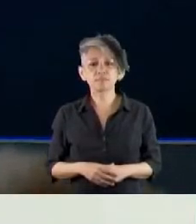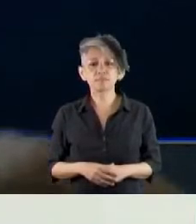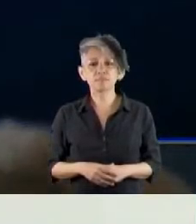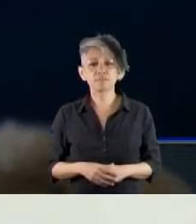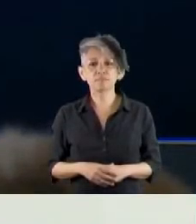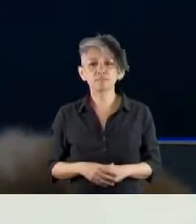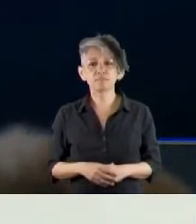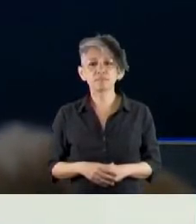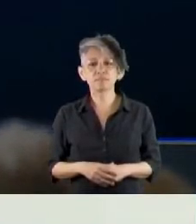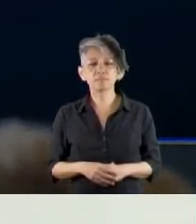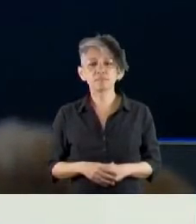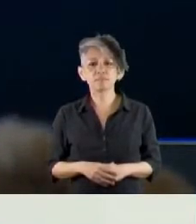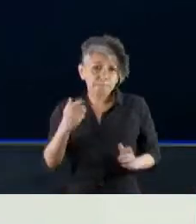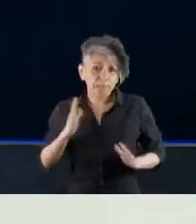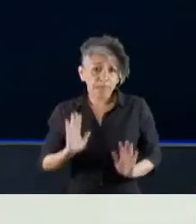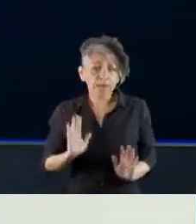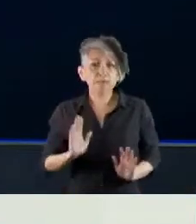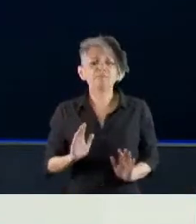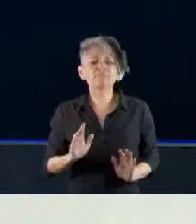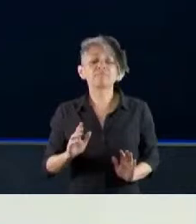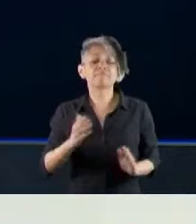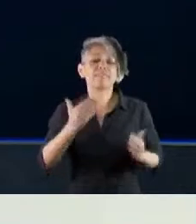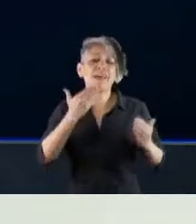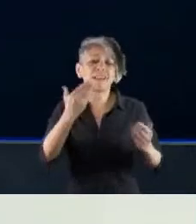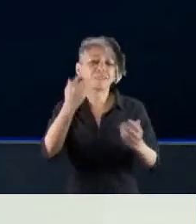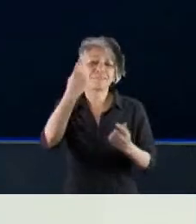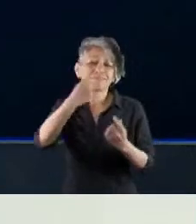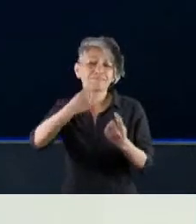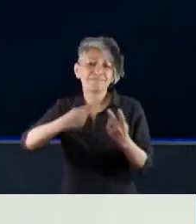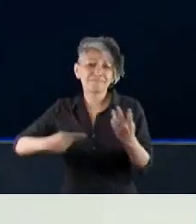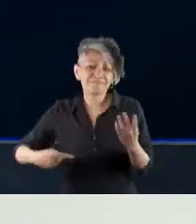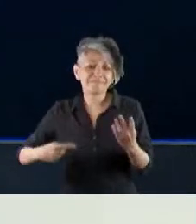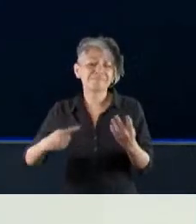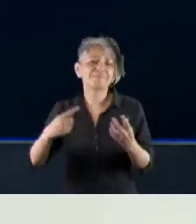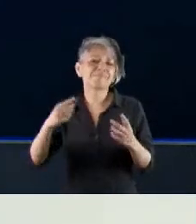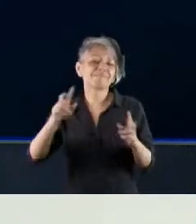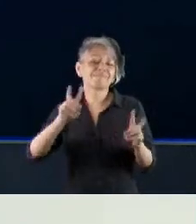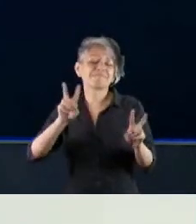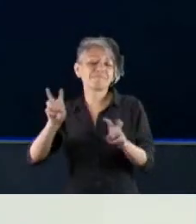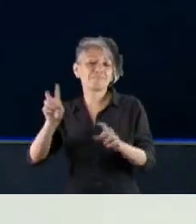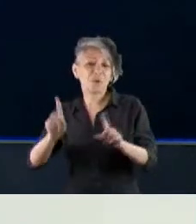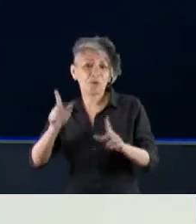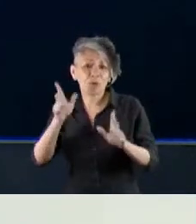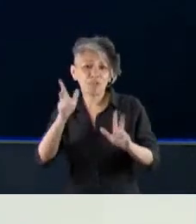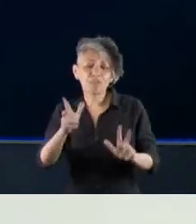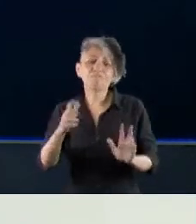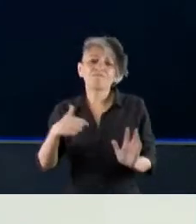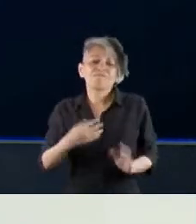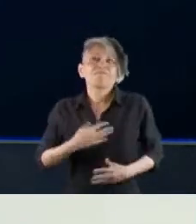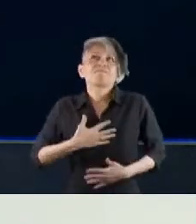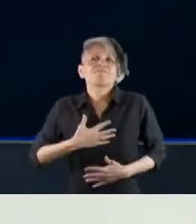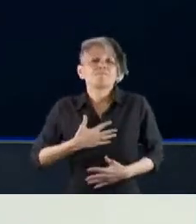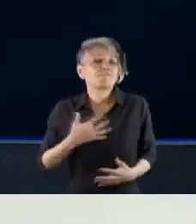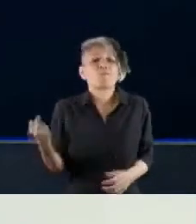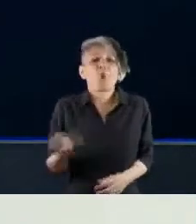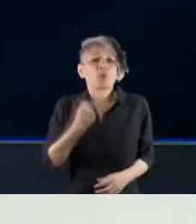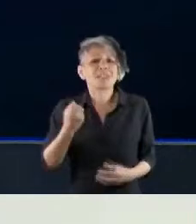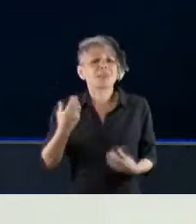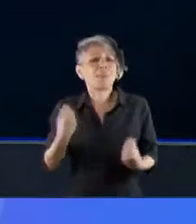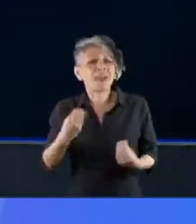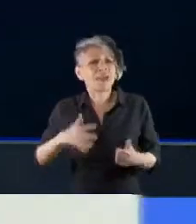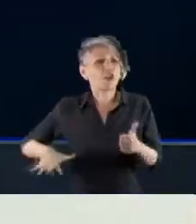situación como la de la Argentina, con las dificultades que tiene en su economía, en sus finanzas y